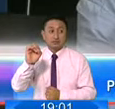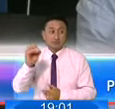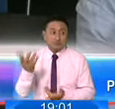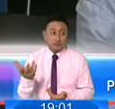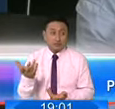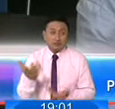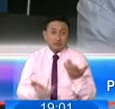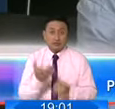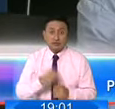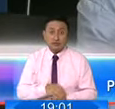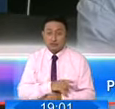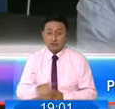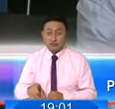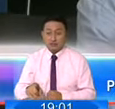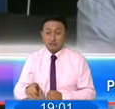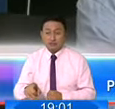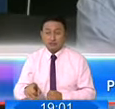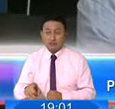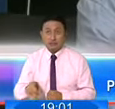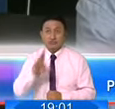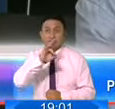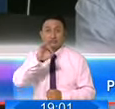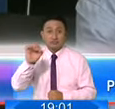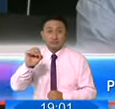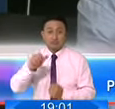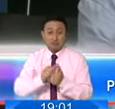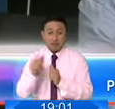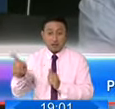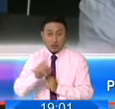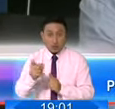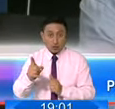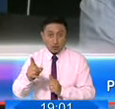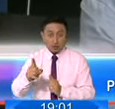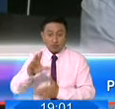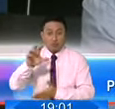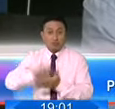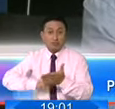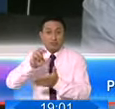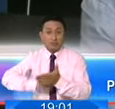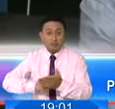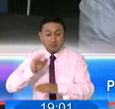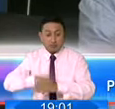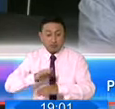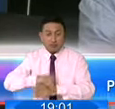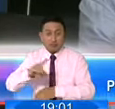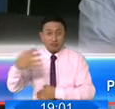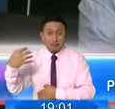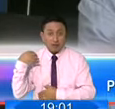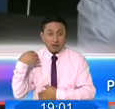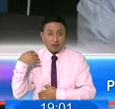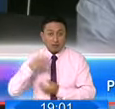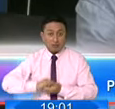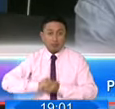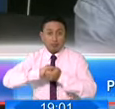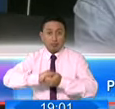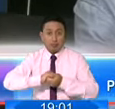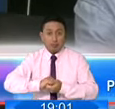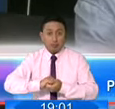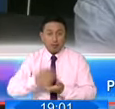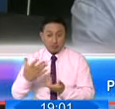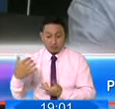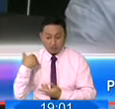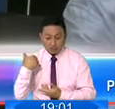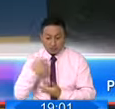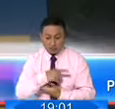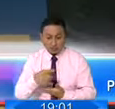que descontar esa figura a cada uno de nosotros por ser garantes solidarios. Garantes solidarios de algo